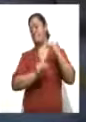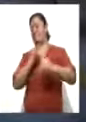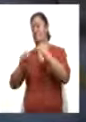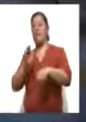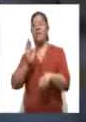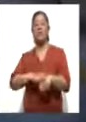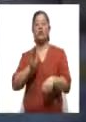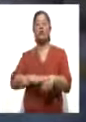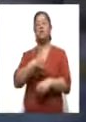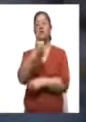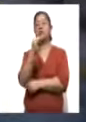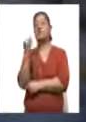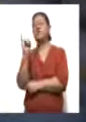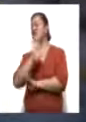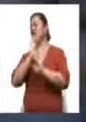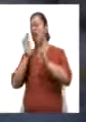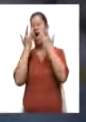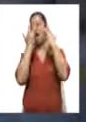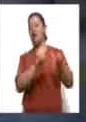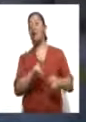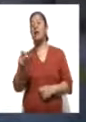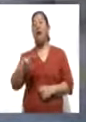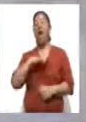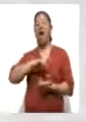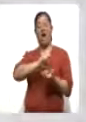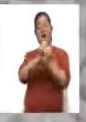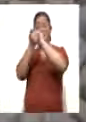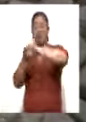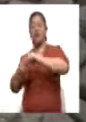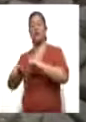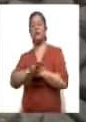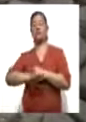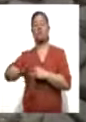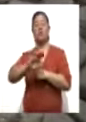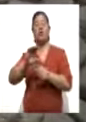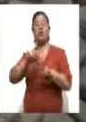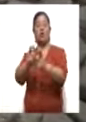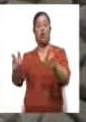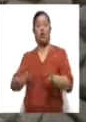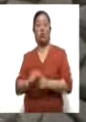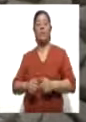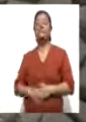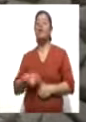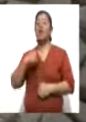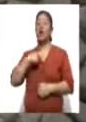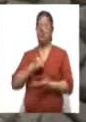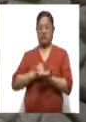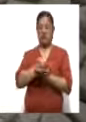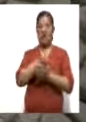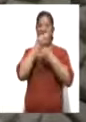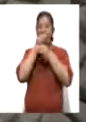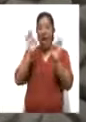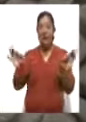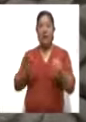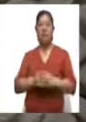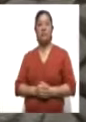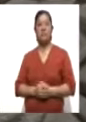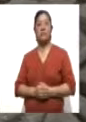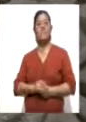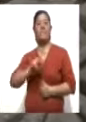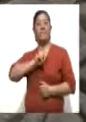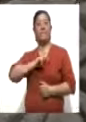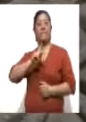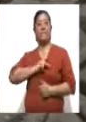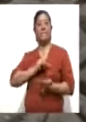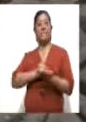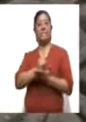próximo 6 de junio, en el que se renovará la Cámara Baja. He decidido hacer público mi desistimiento